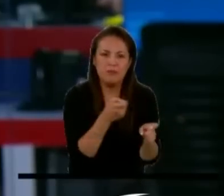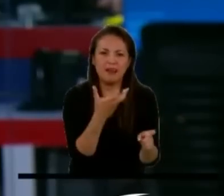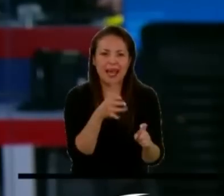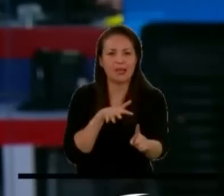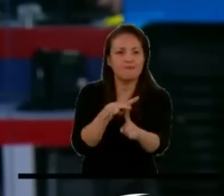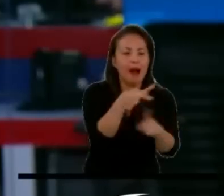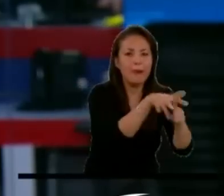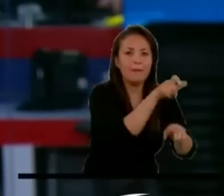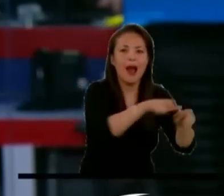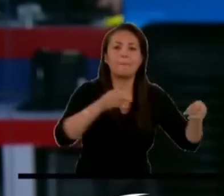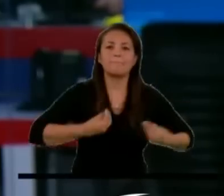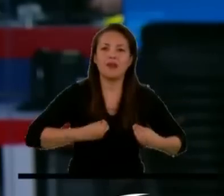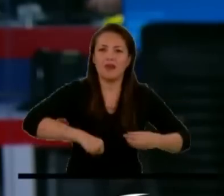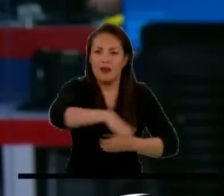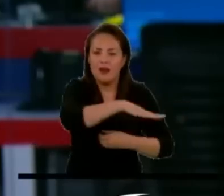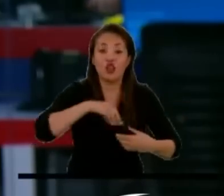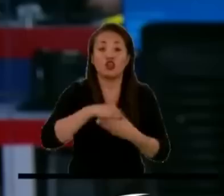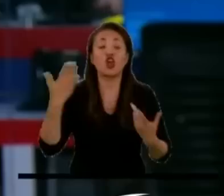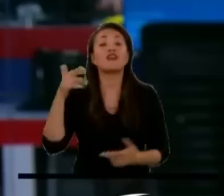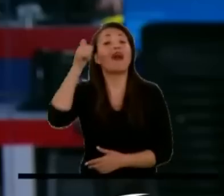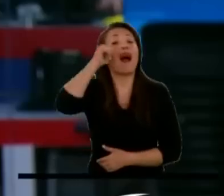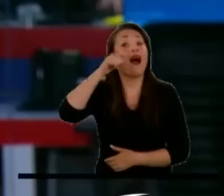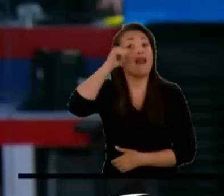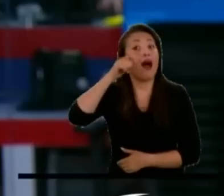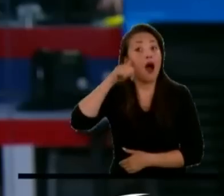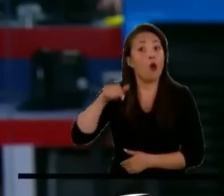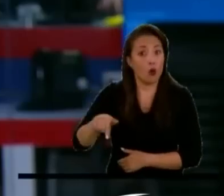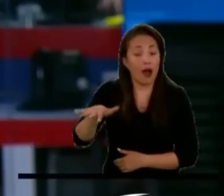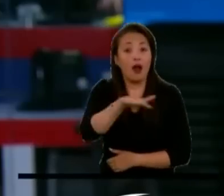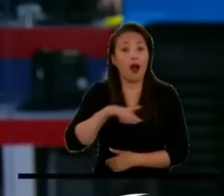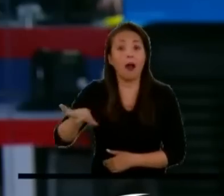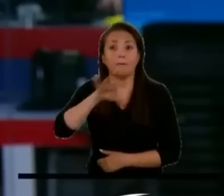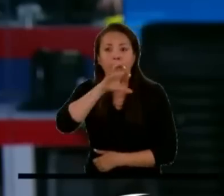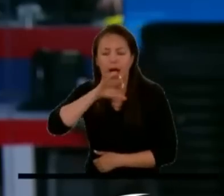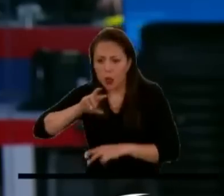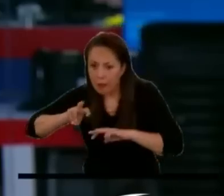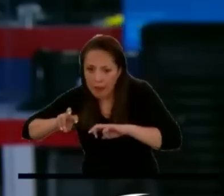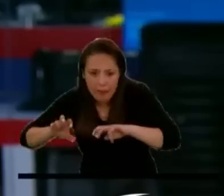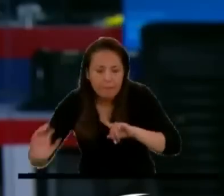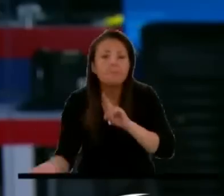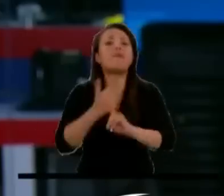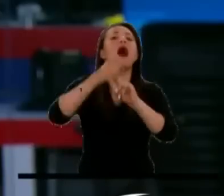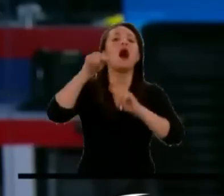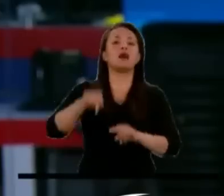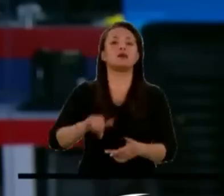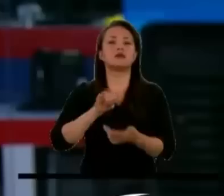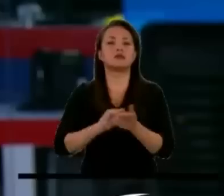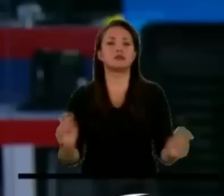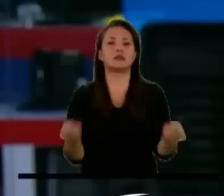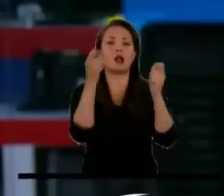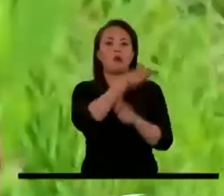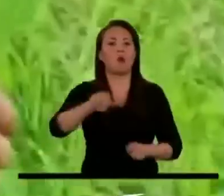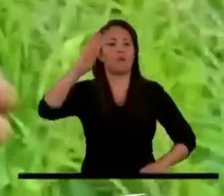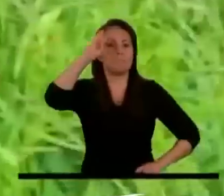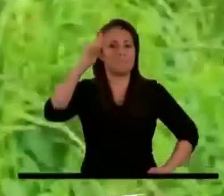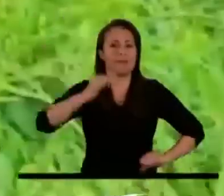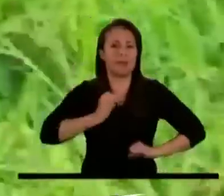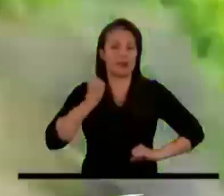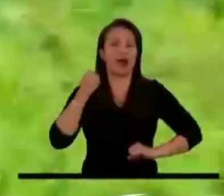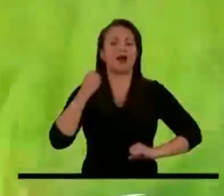población civil en arauca una perritante explosivos le salvó la vida A 17 militares que patrullaban un campo minado